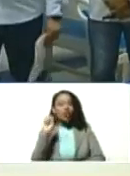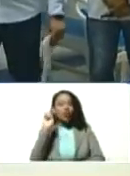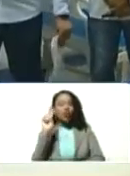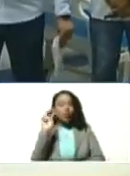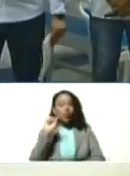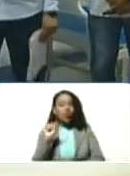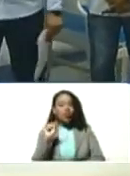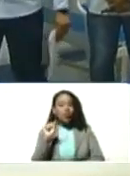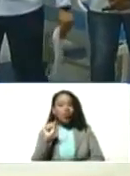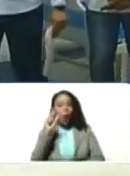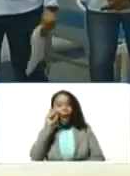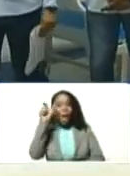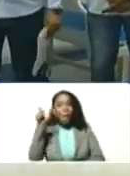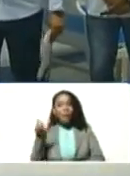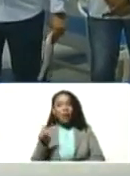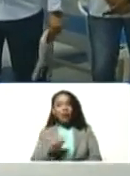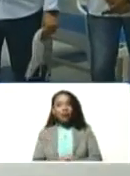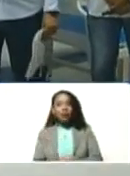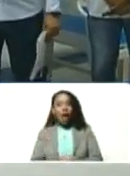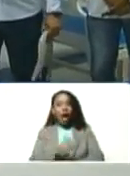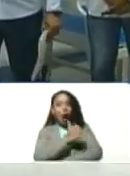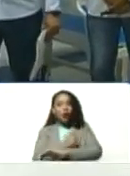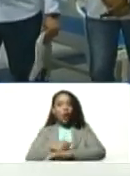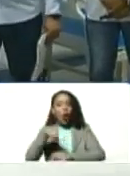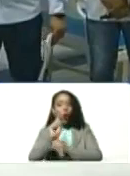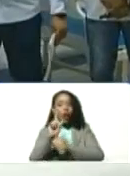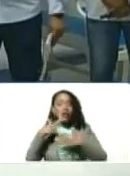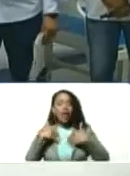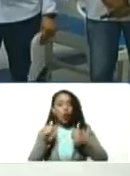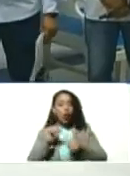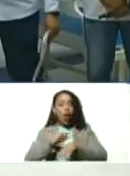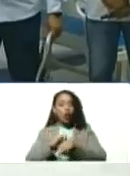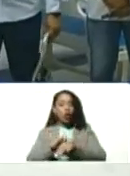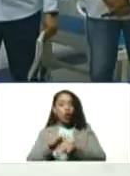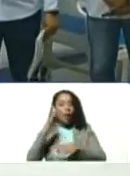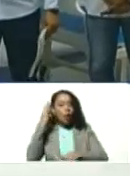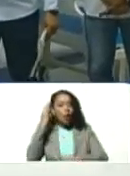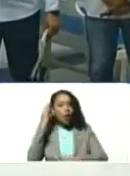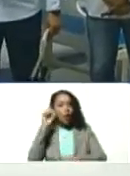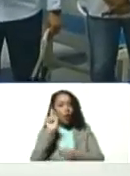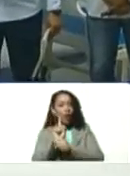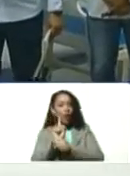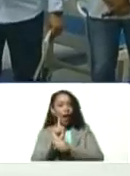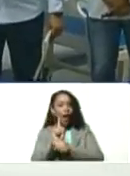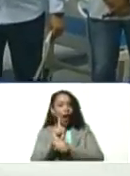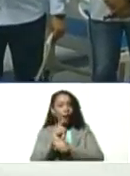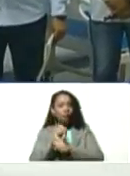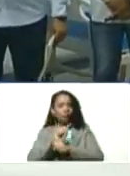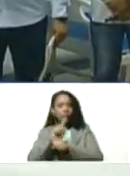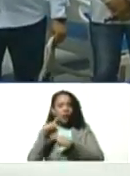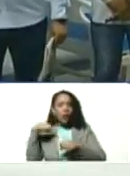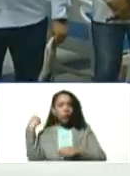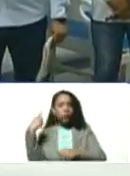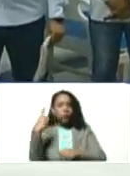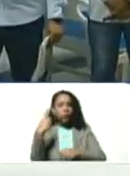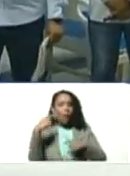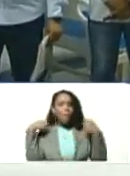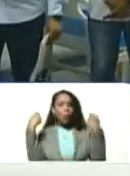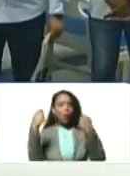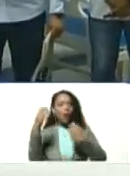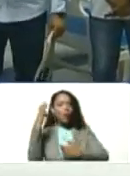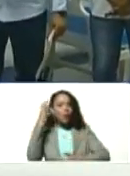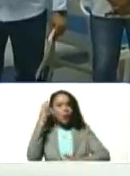Oisteicochea, con la doctora Leonela Velázquez, en un consultorio popular. Víctor